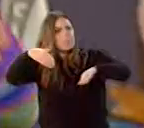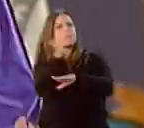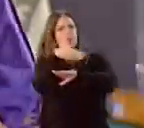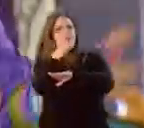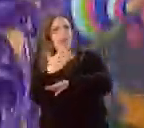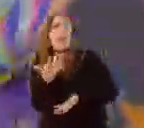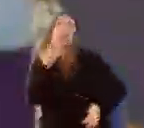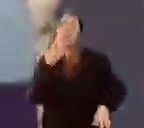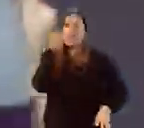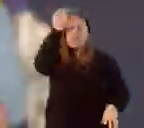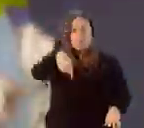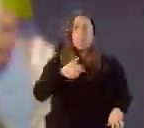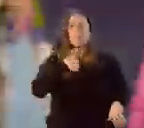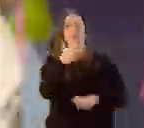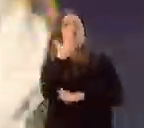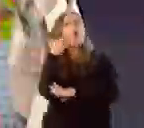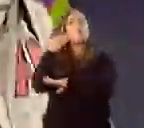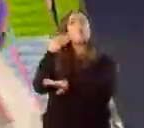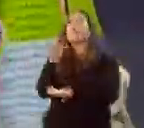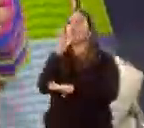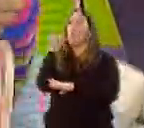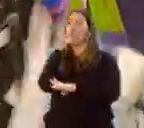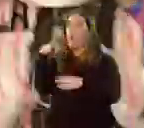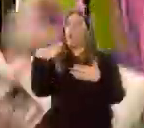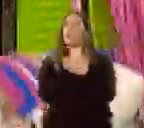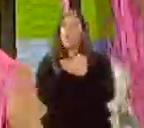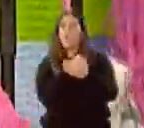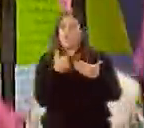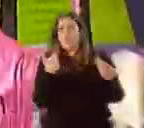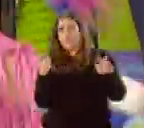orgulloso de cómo gana la vida del pobre